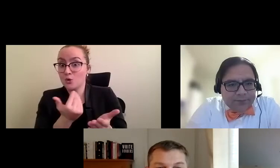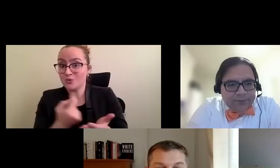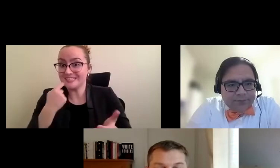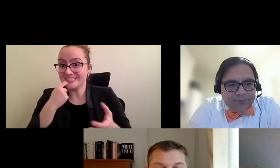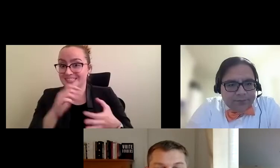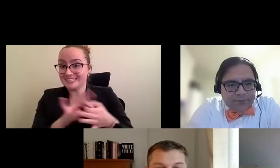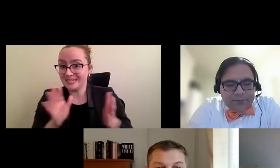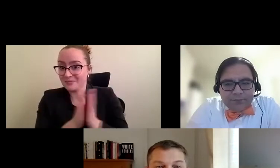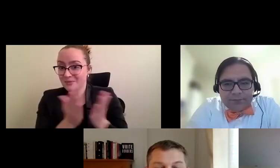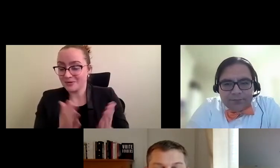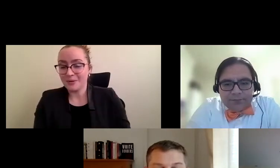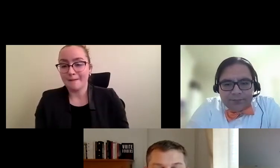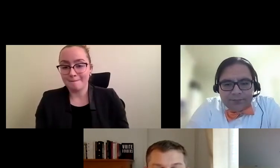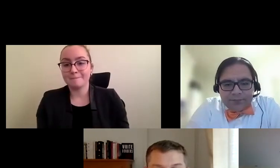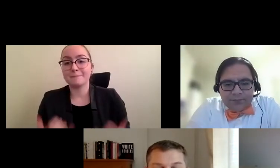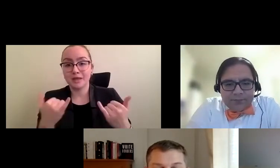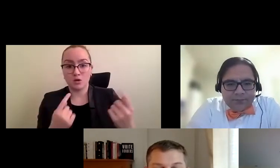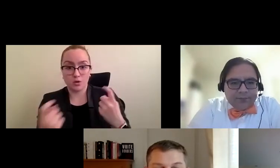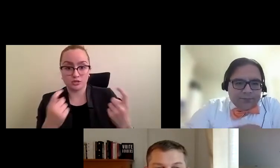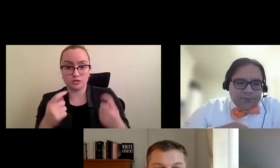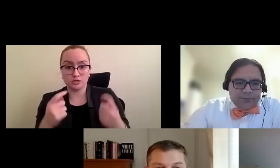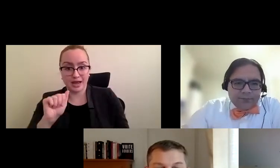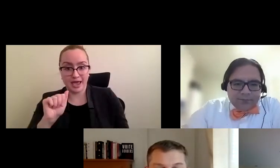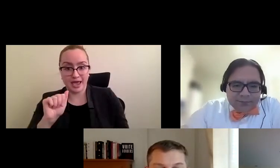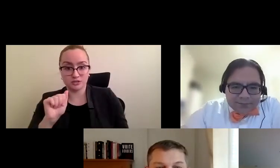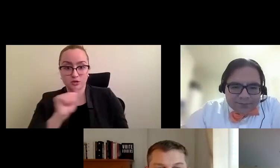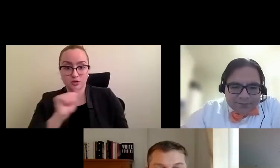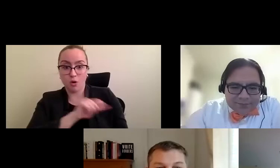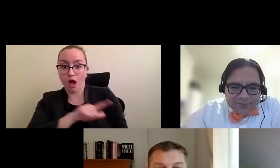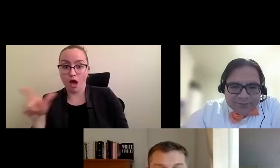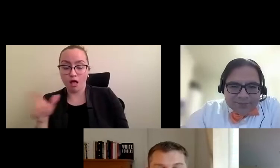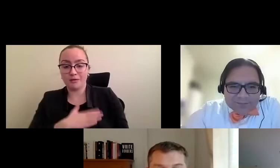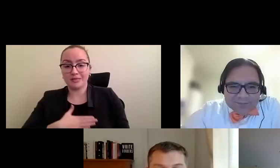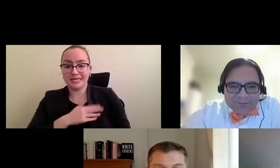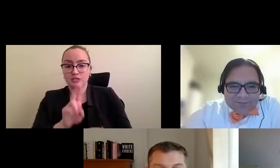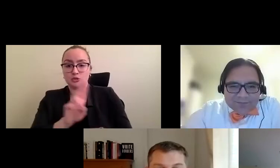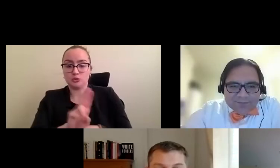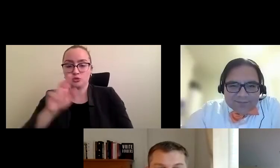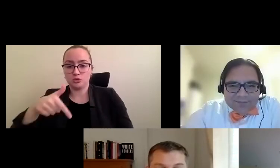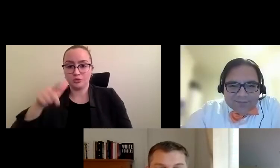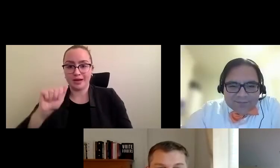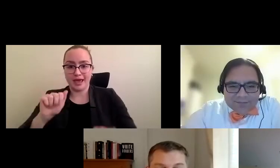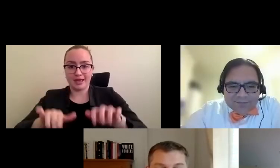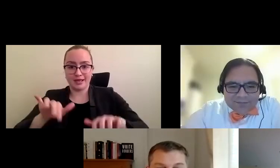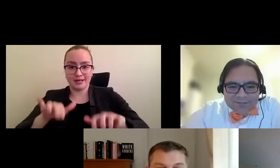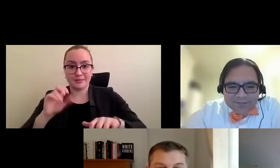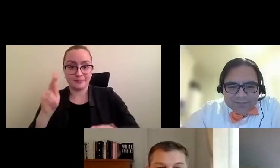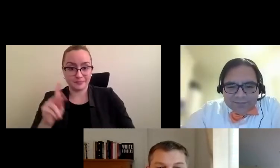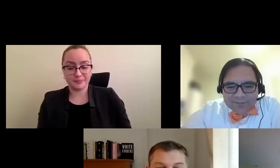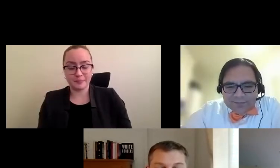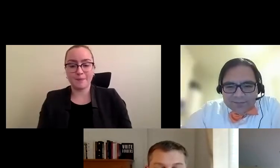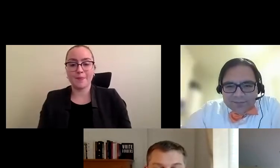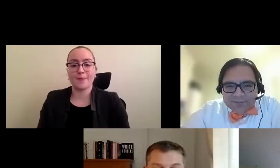Y una pregunta, hay muchas preguntas que están entrando. Entonces, sí, todos